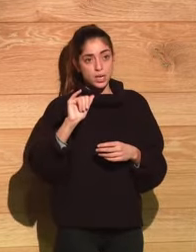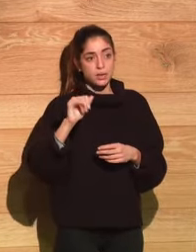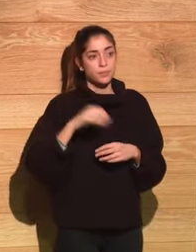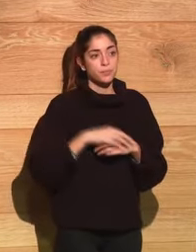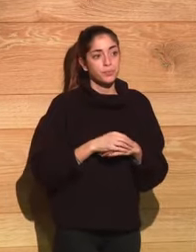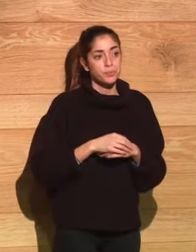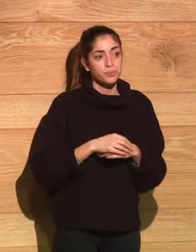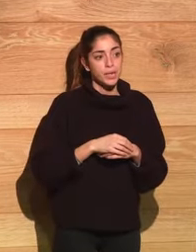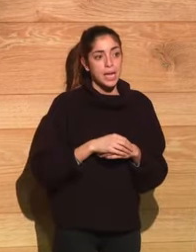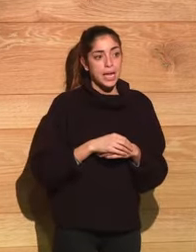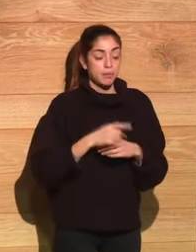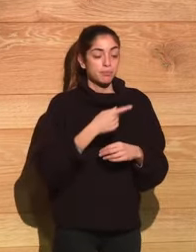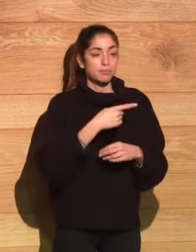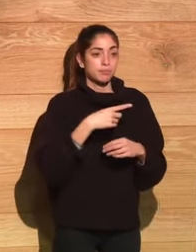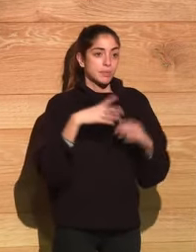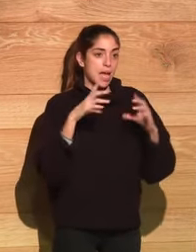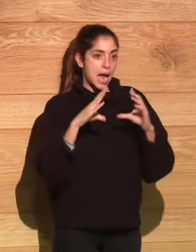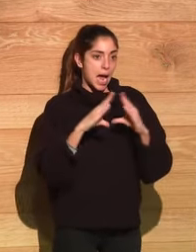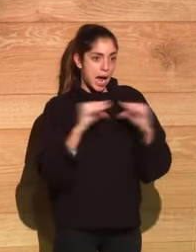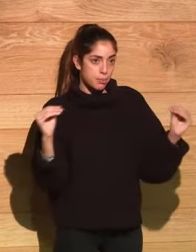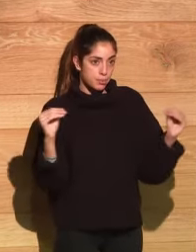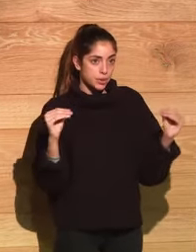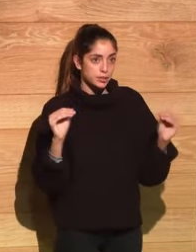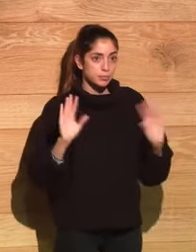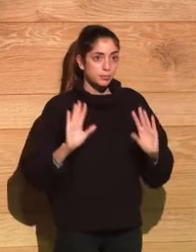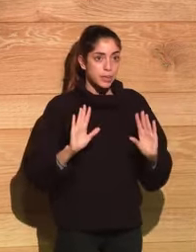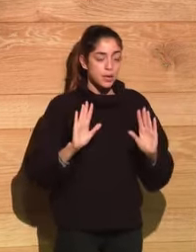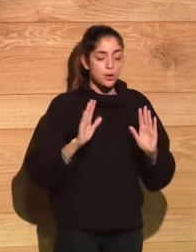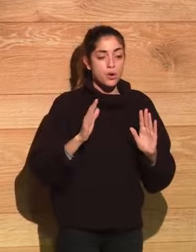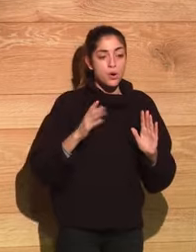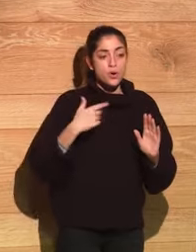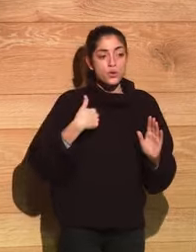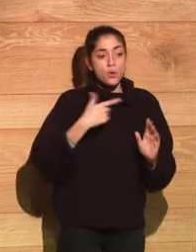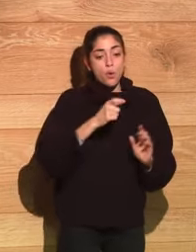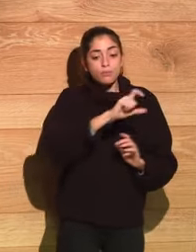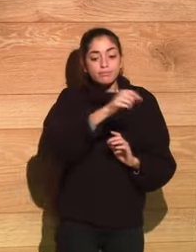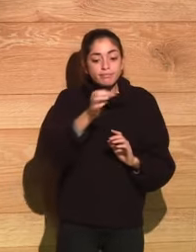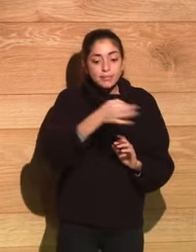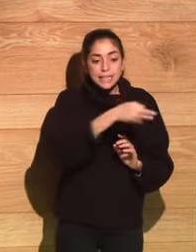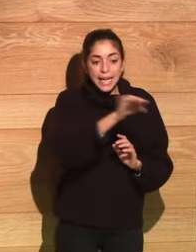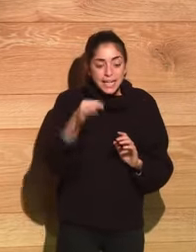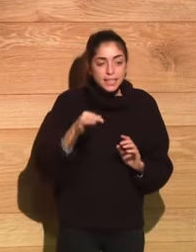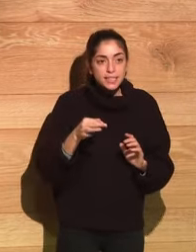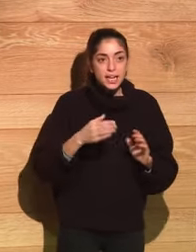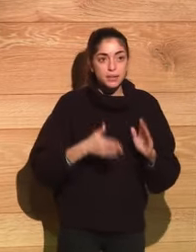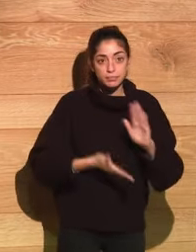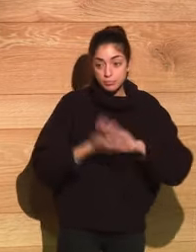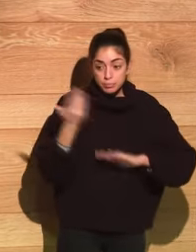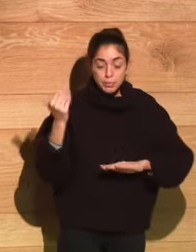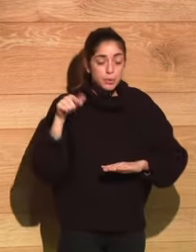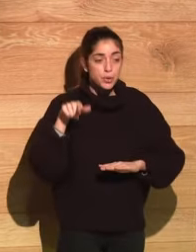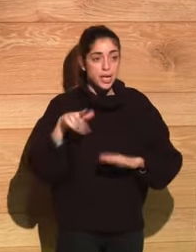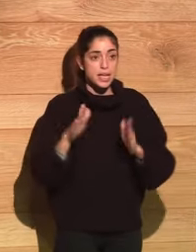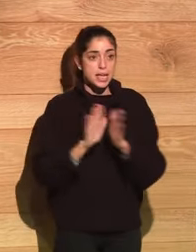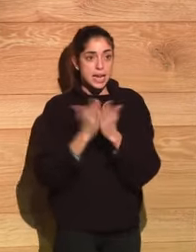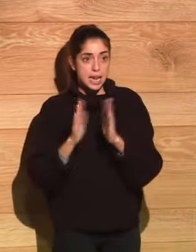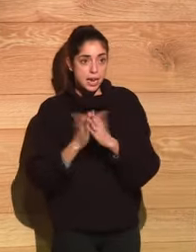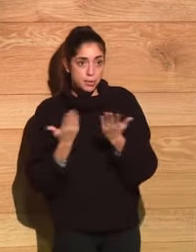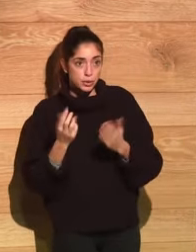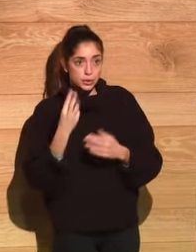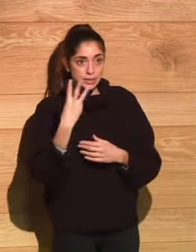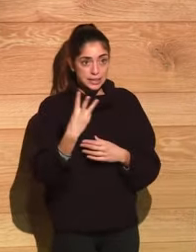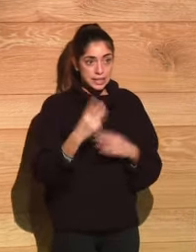que dijo que si tuviera que llevarse 3 libros a una isla, uno de ellos sería sin duda La función del mito clásico en la